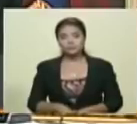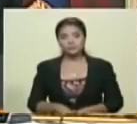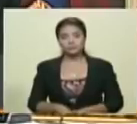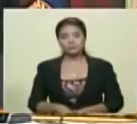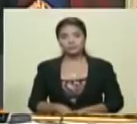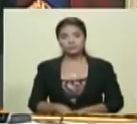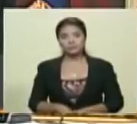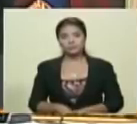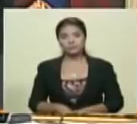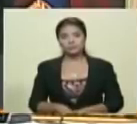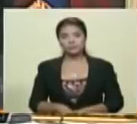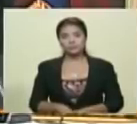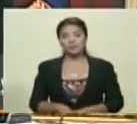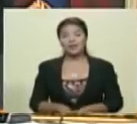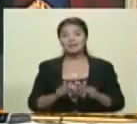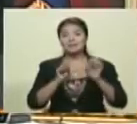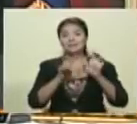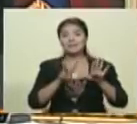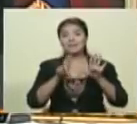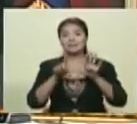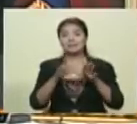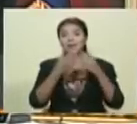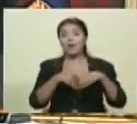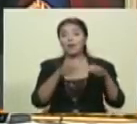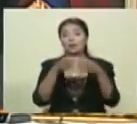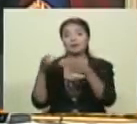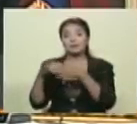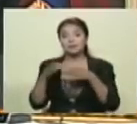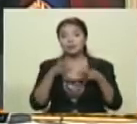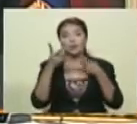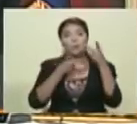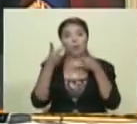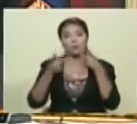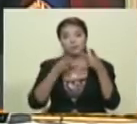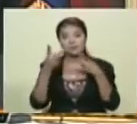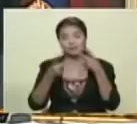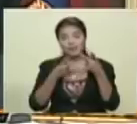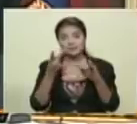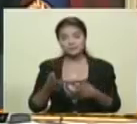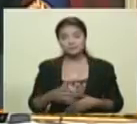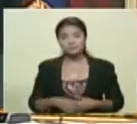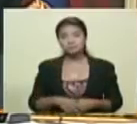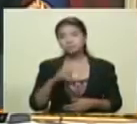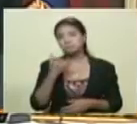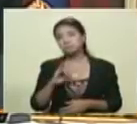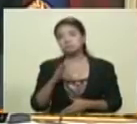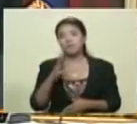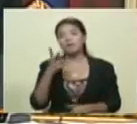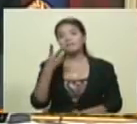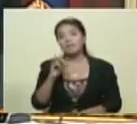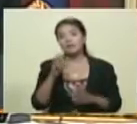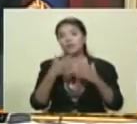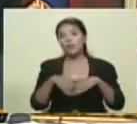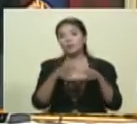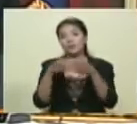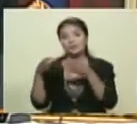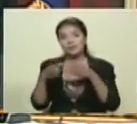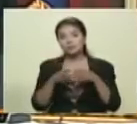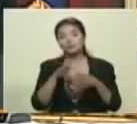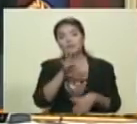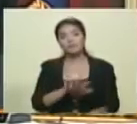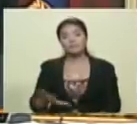De 76 organizaciones políticas, de las cuales hay 20 organizaciones de carácter